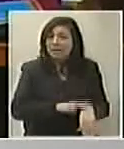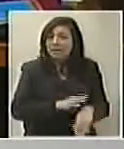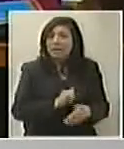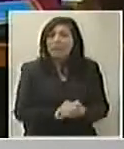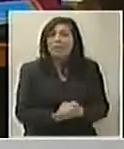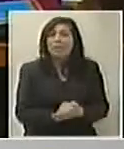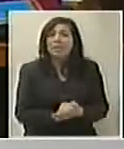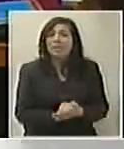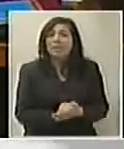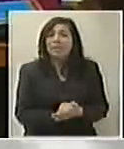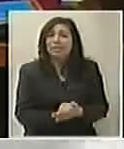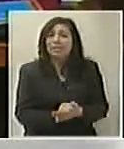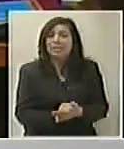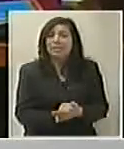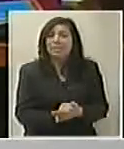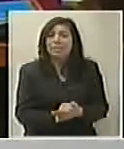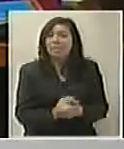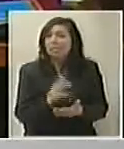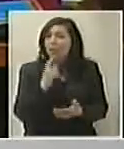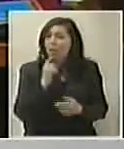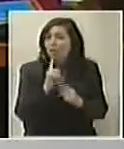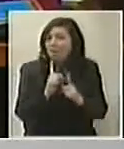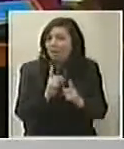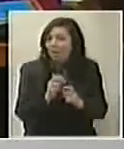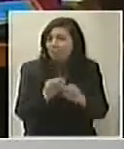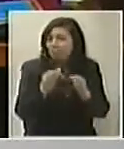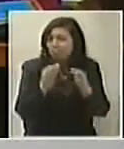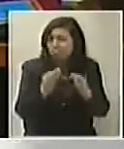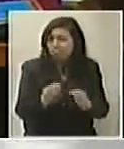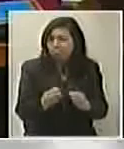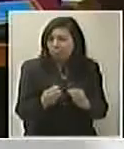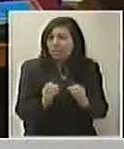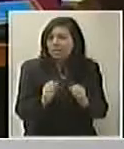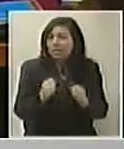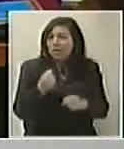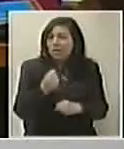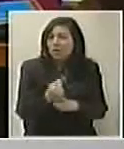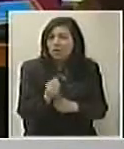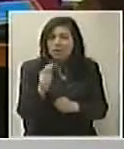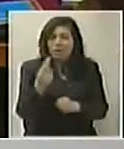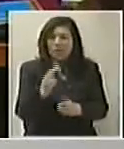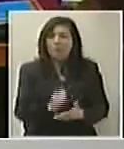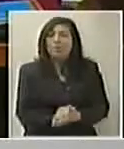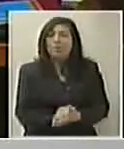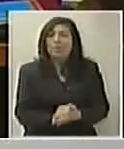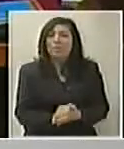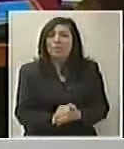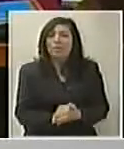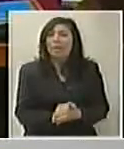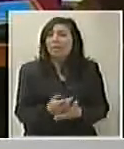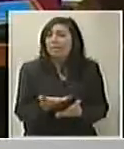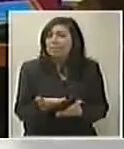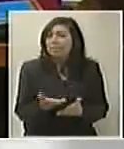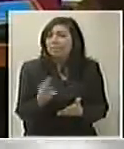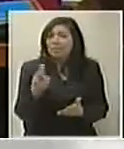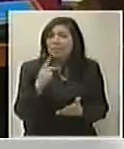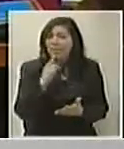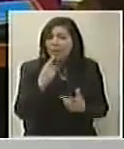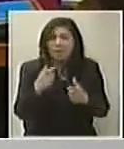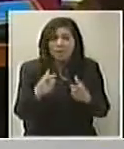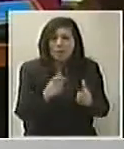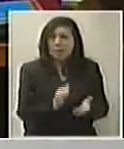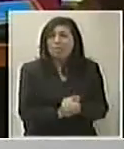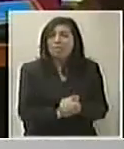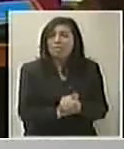este festín? Nos preguntamos seriamente si esa es la lucha contra la corrupción. ¿Acaso la corrupción se